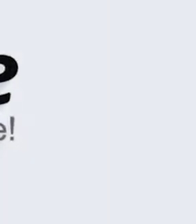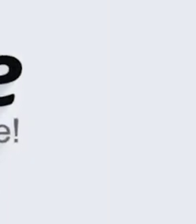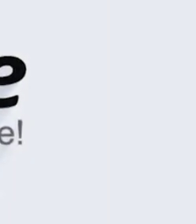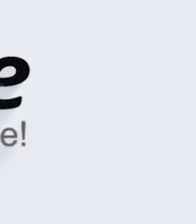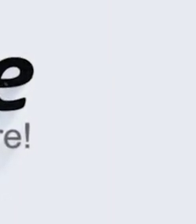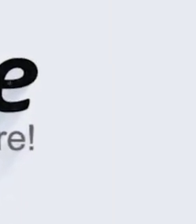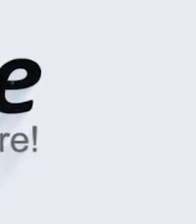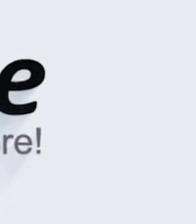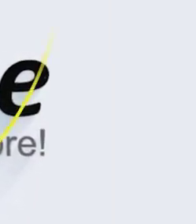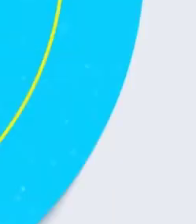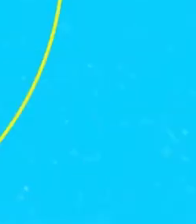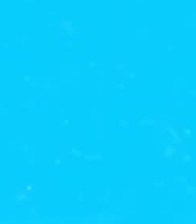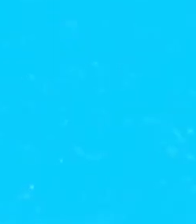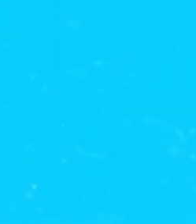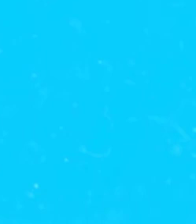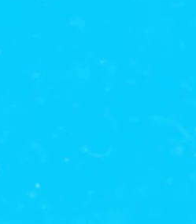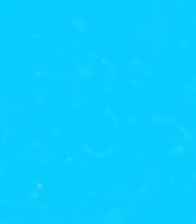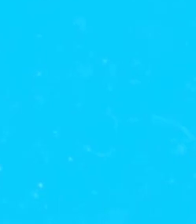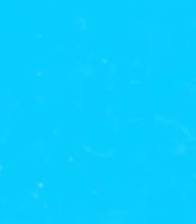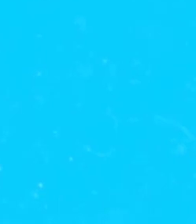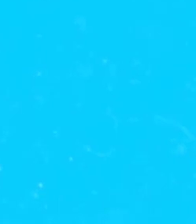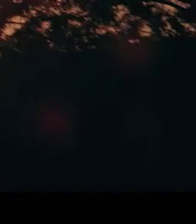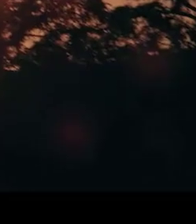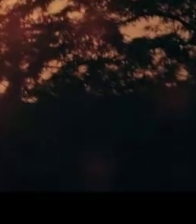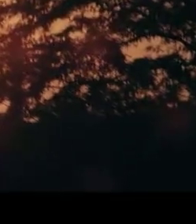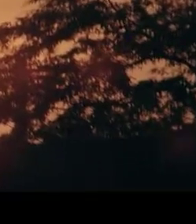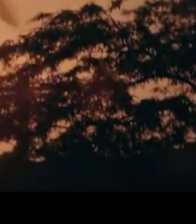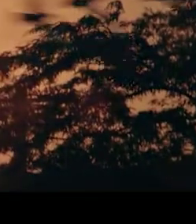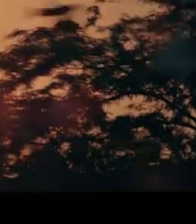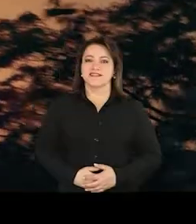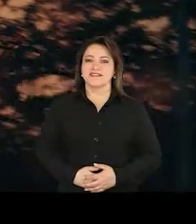en Radio Online HD.